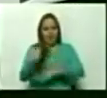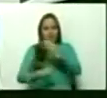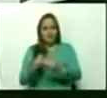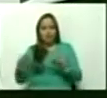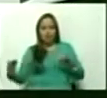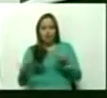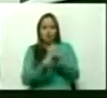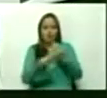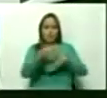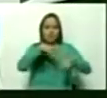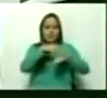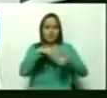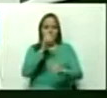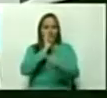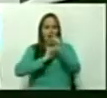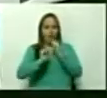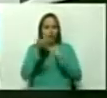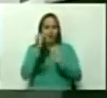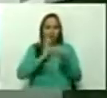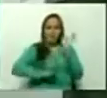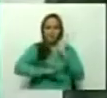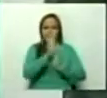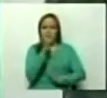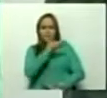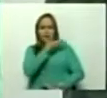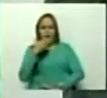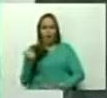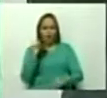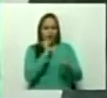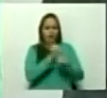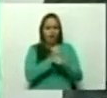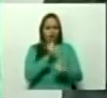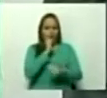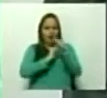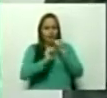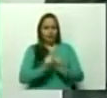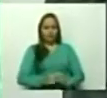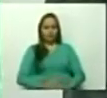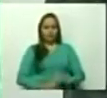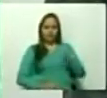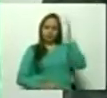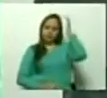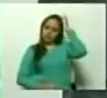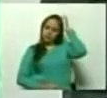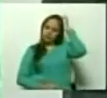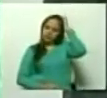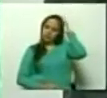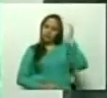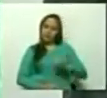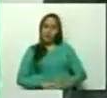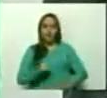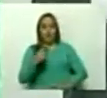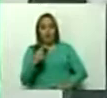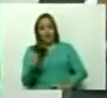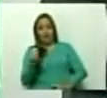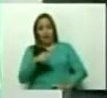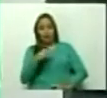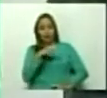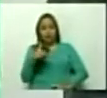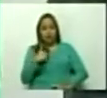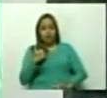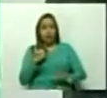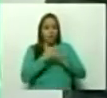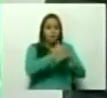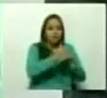donde bueno se ha venido desarrollando una muy buena efectividad. Falta todavía, por supuesto, nosotros estamos haciendo lo propio, también vamos a